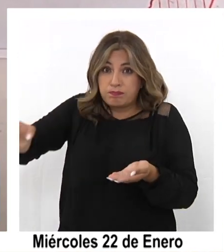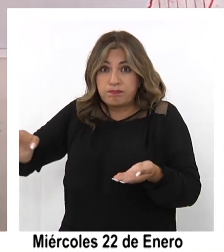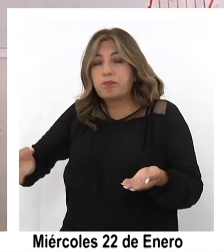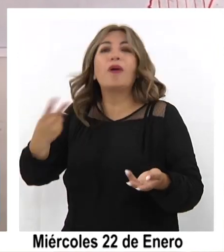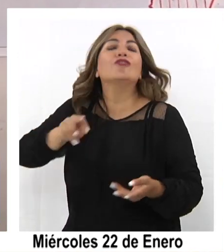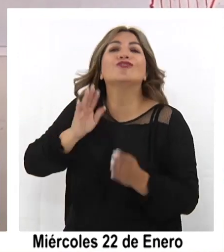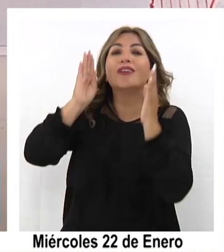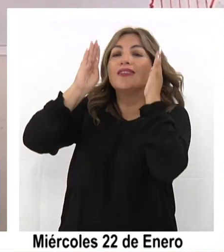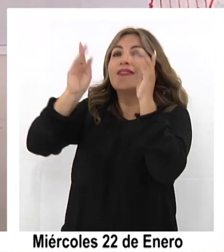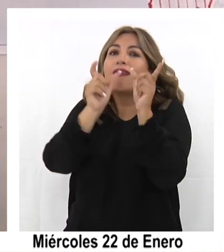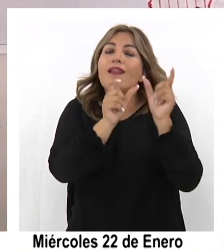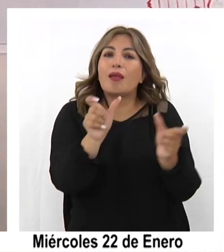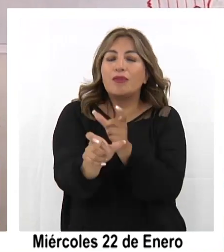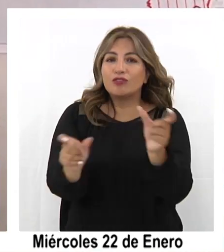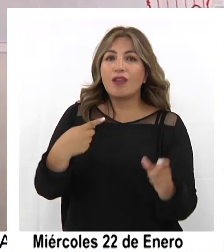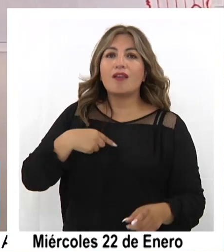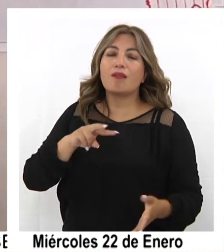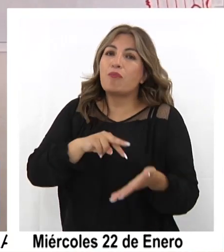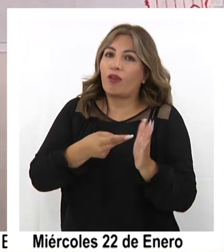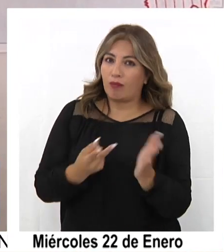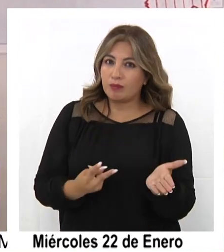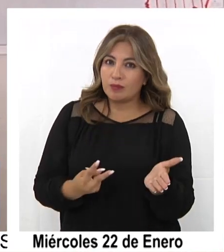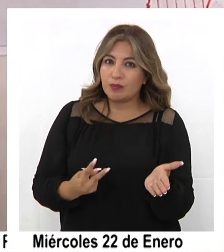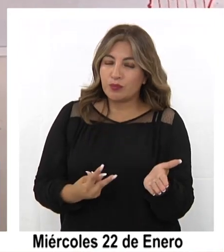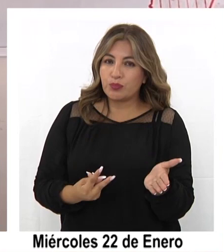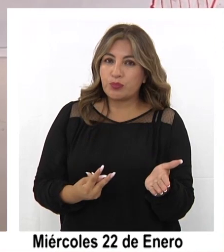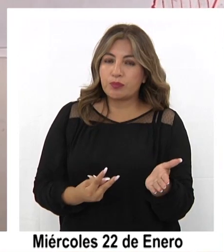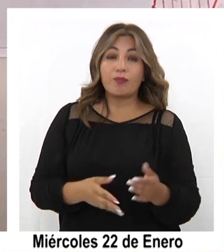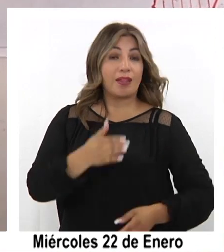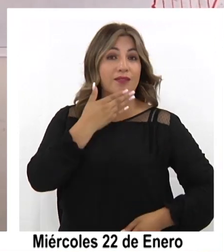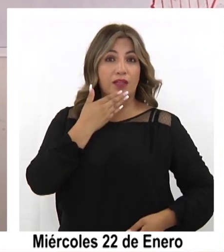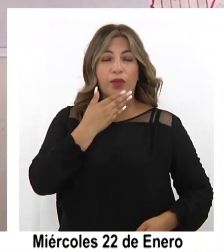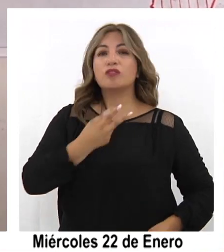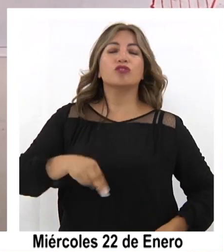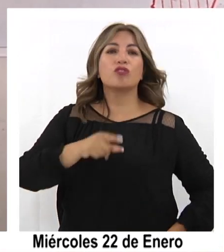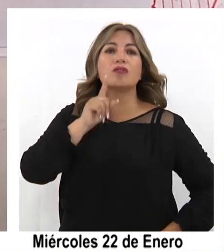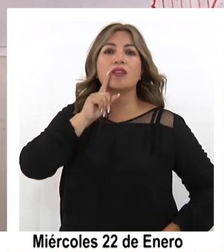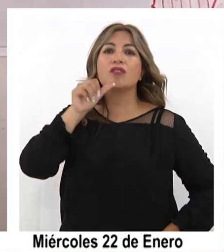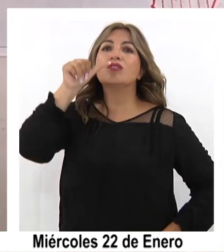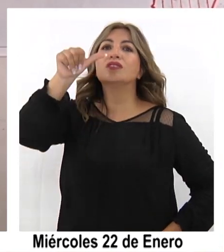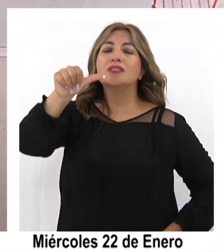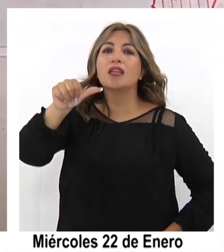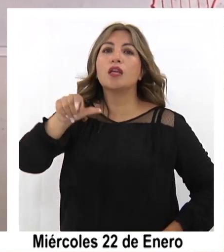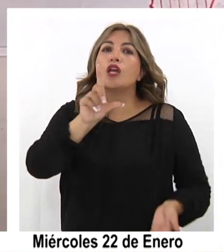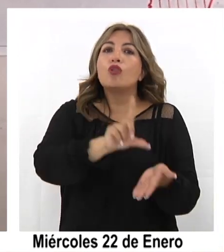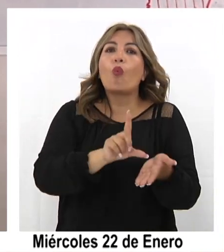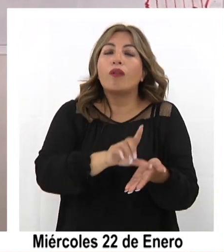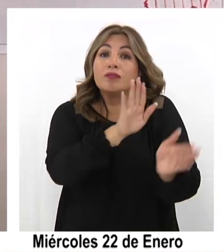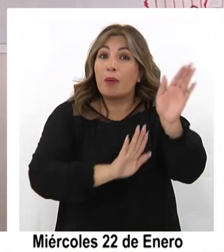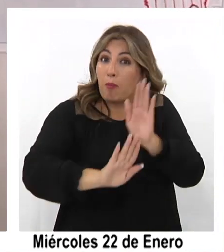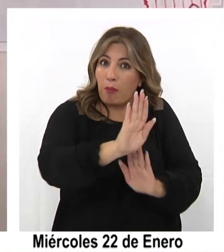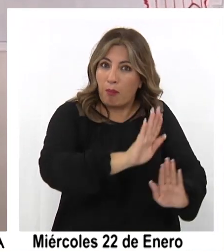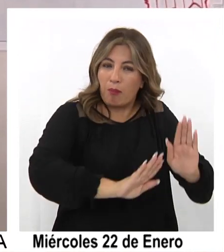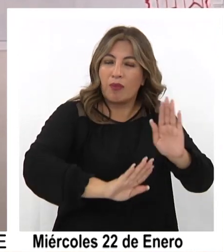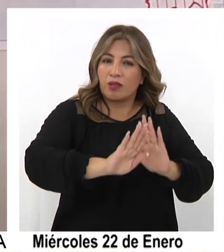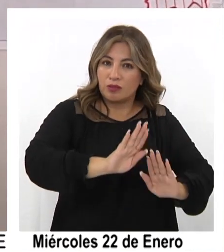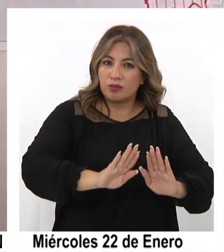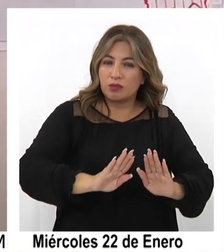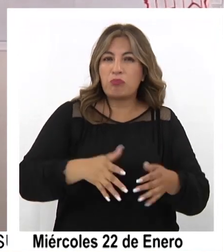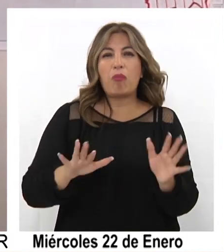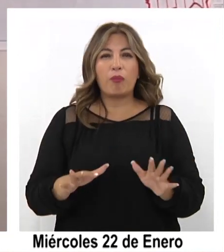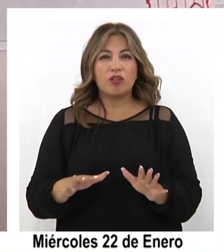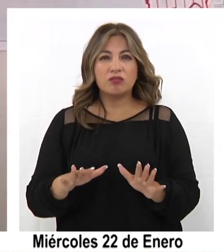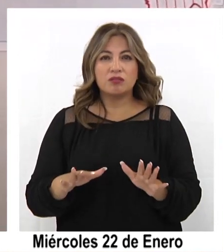poder atender de manera oportuna a las personas que se vean afectadas en alguna medida. Además de eso, nosotros tenemos seis albergues predefinidos